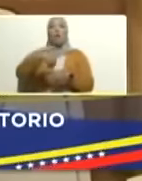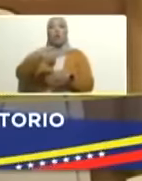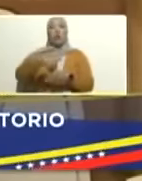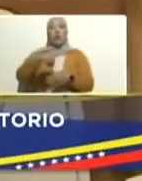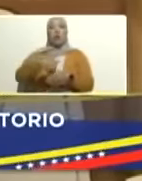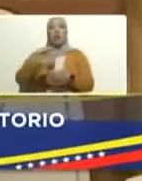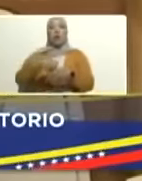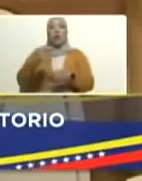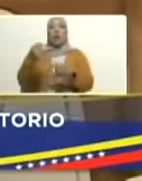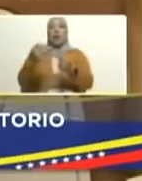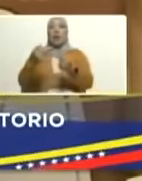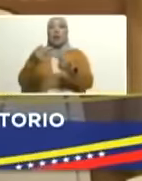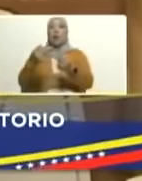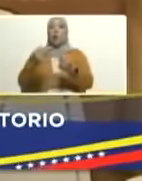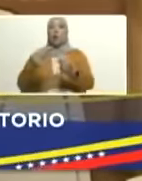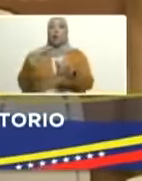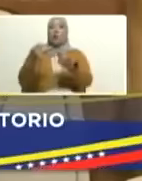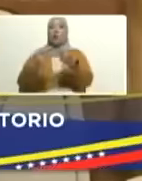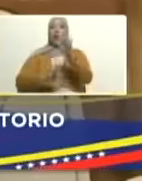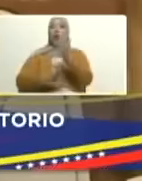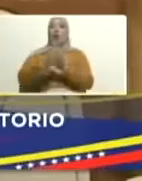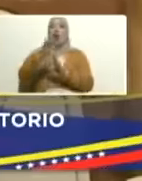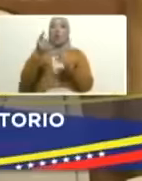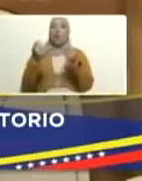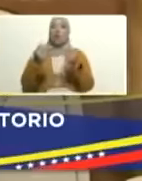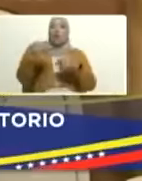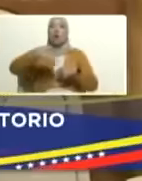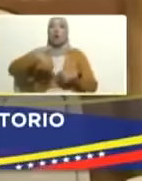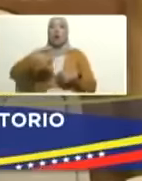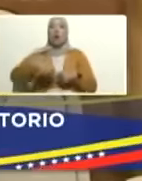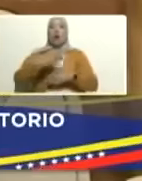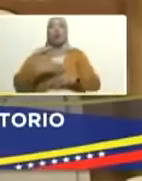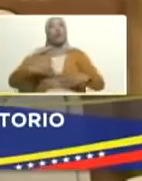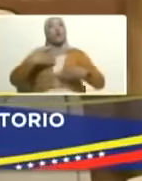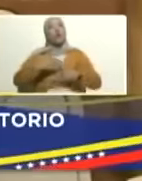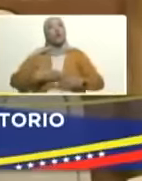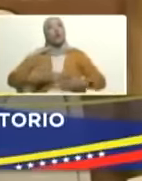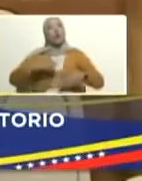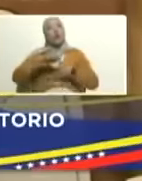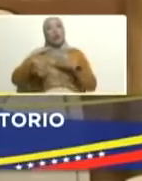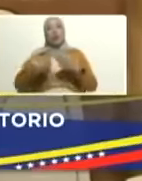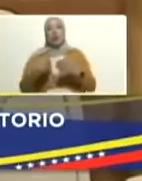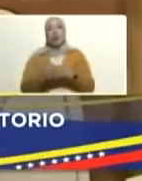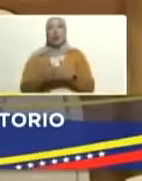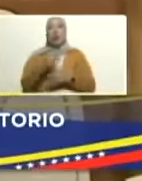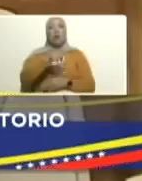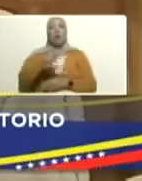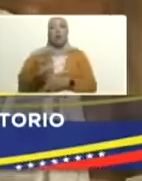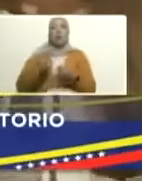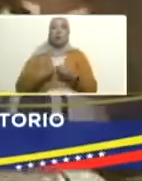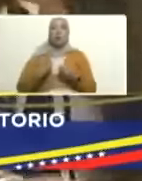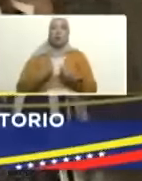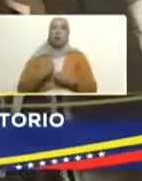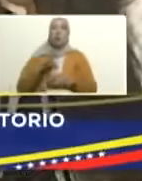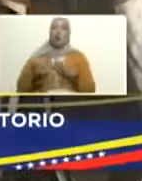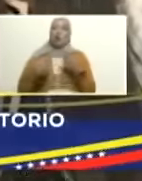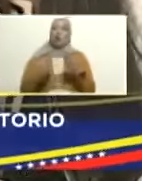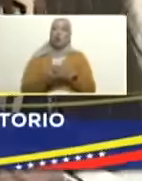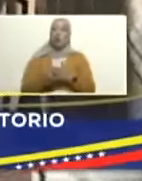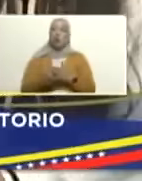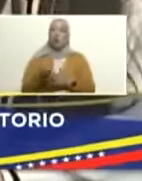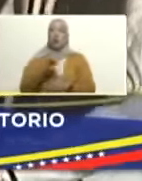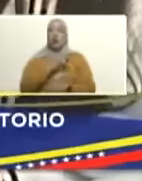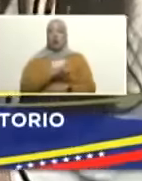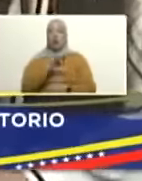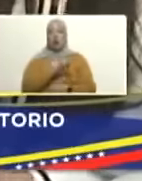la prosperidad y la recuperación del estado de bienestar de todas las habitantes de nuestro país y de todos los habitantes de nuestro